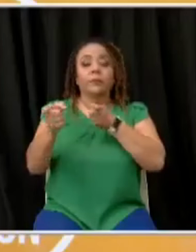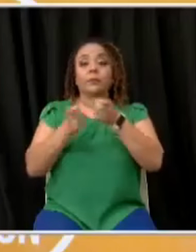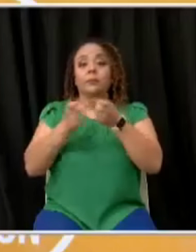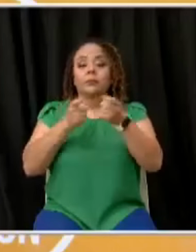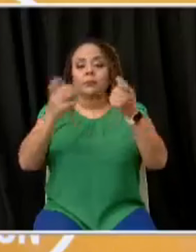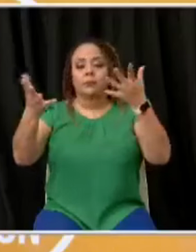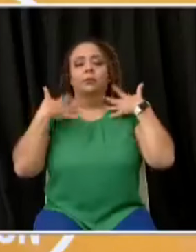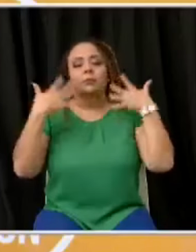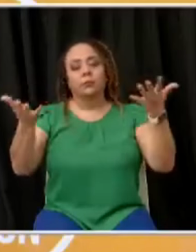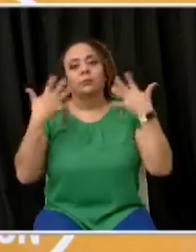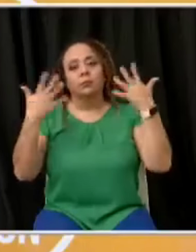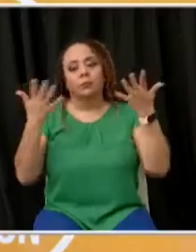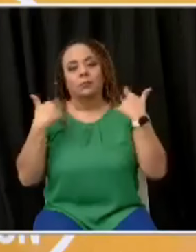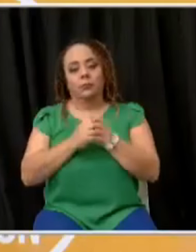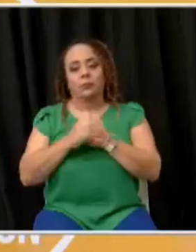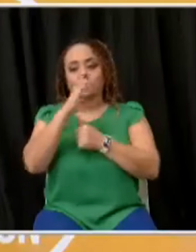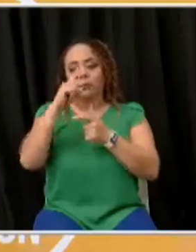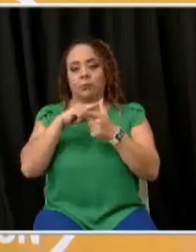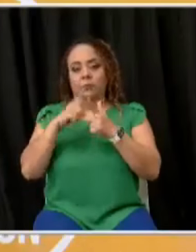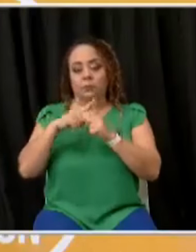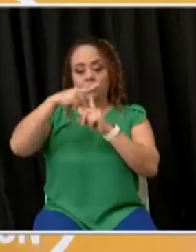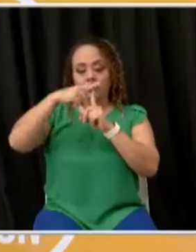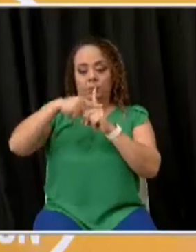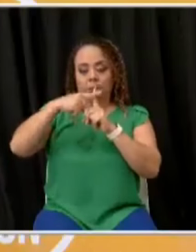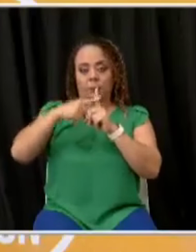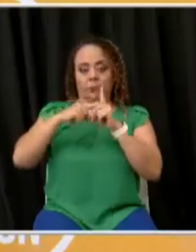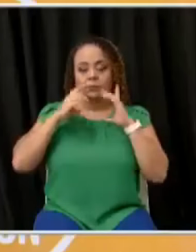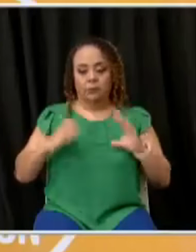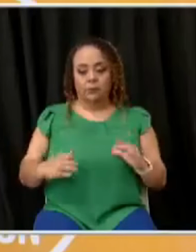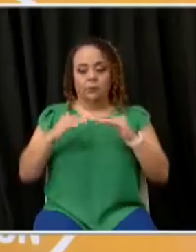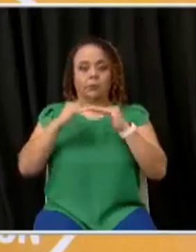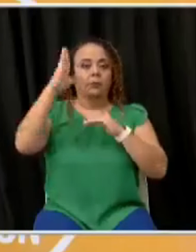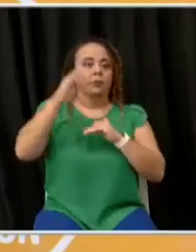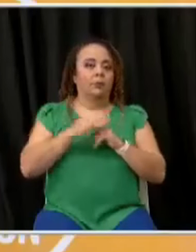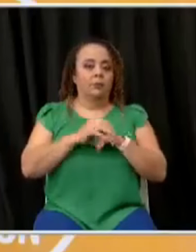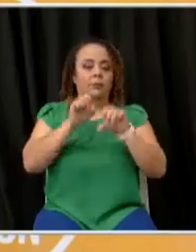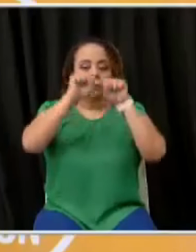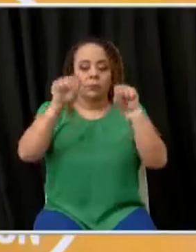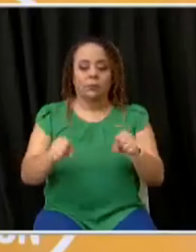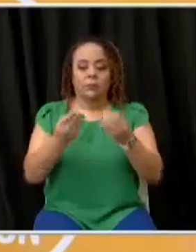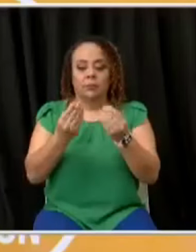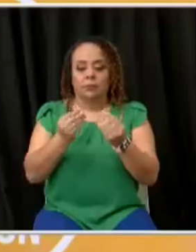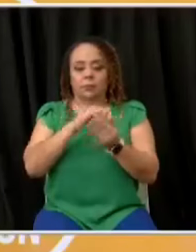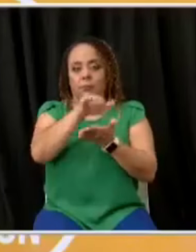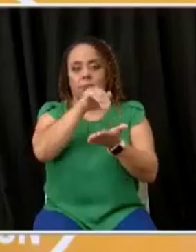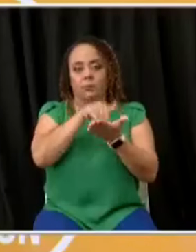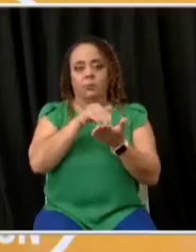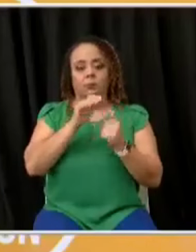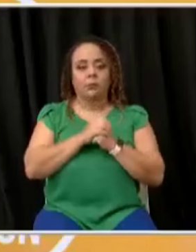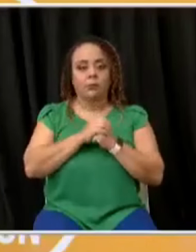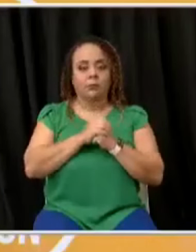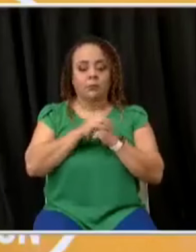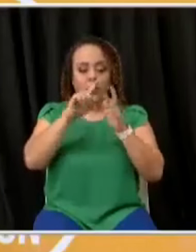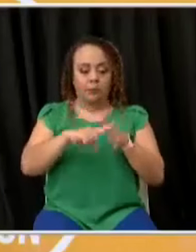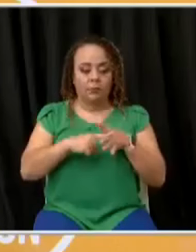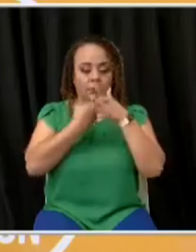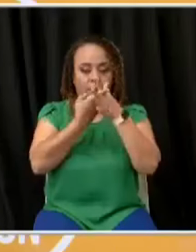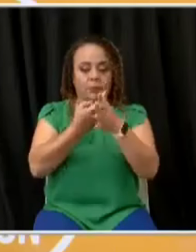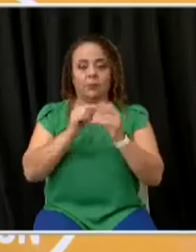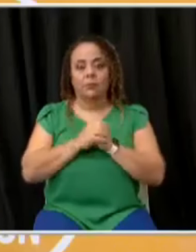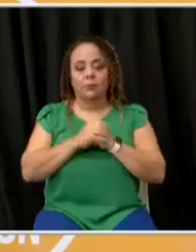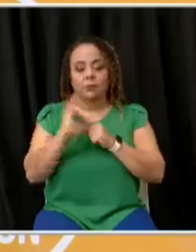de calor. Entonces la temperatura del cuerpo aumenta, su sistema nervioso central entra